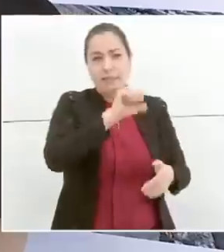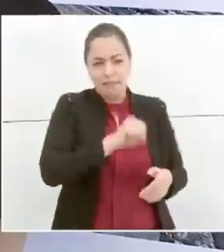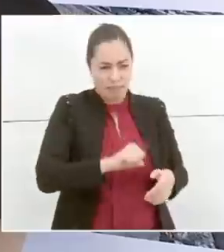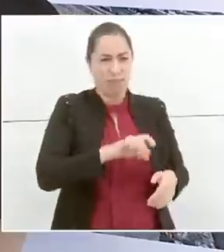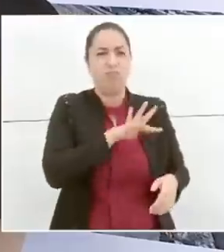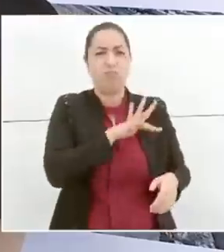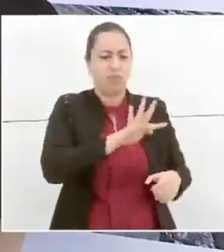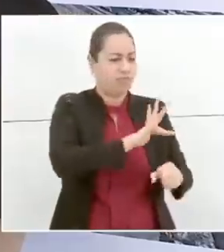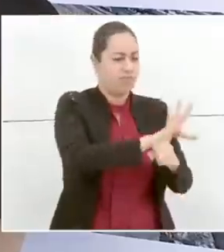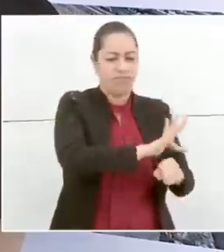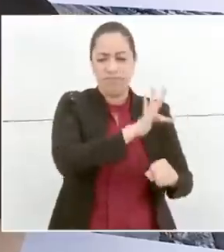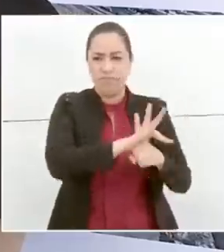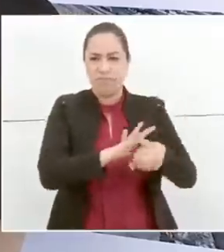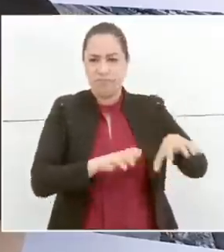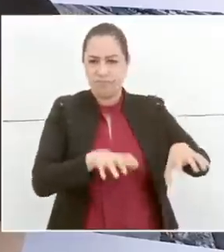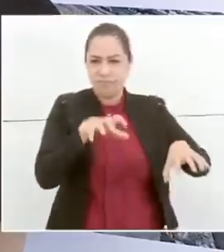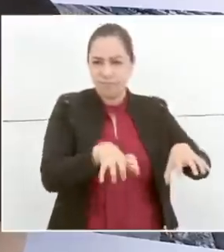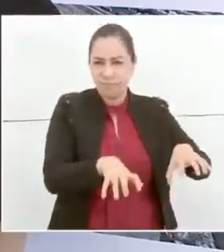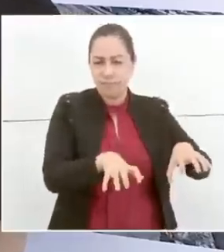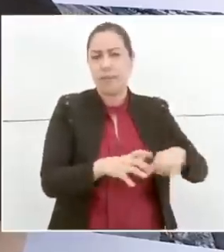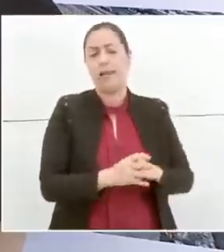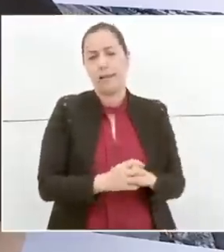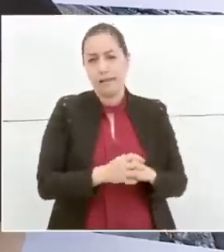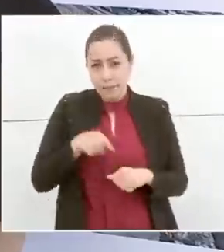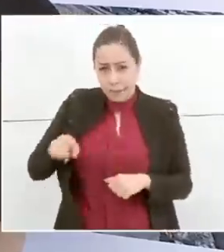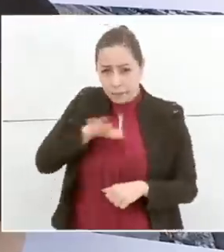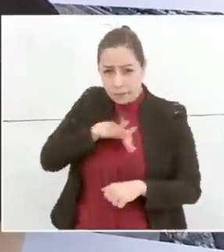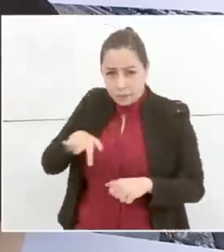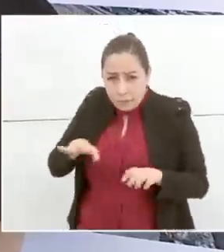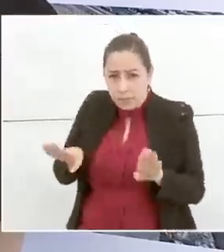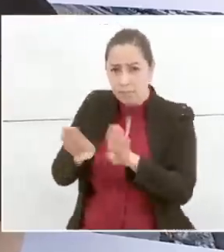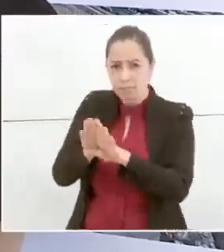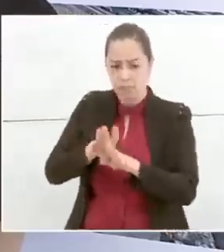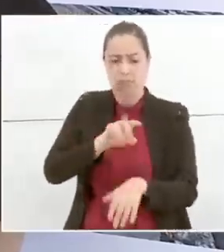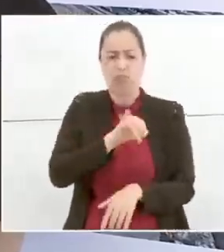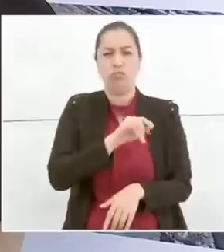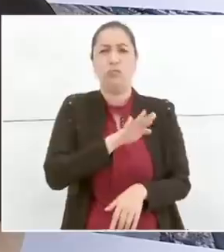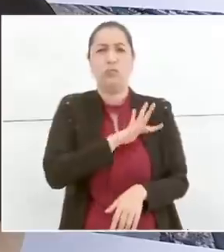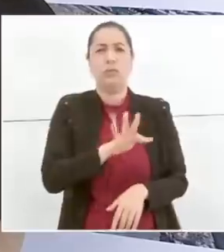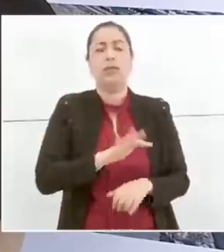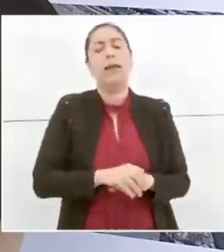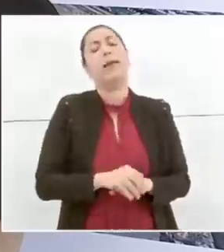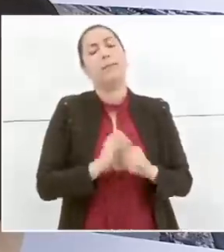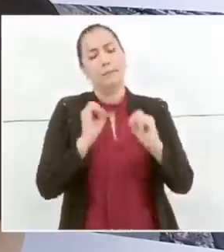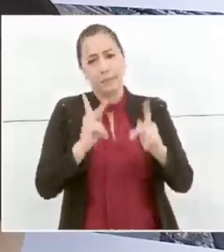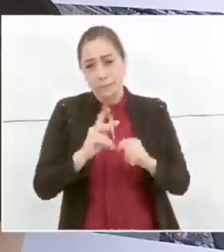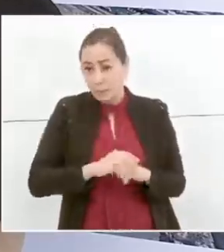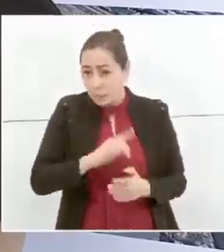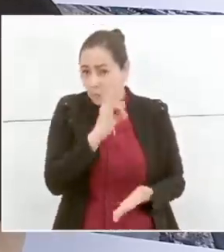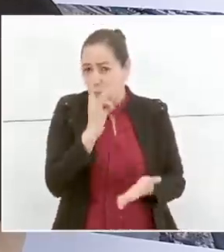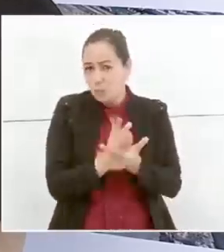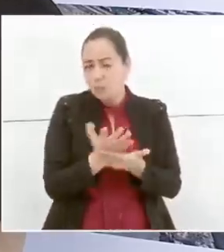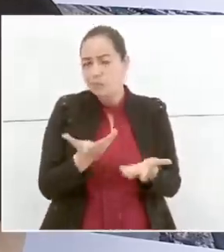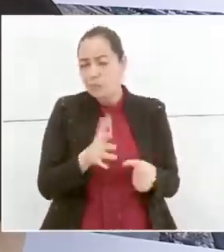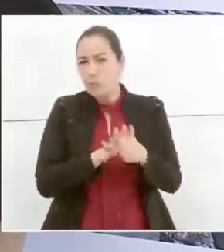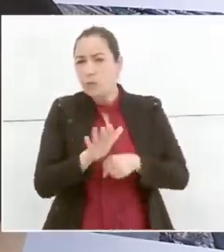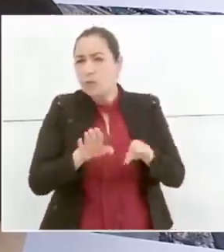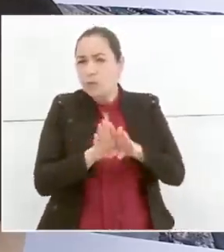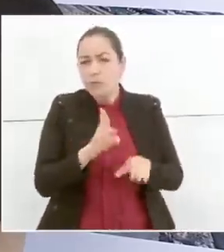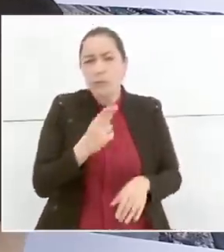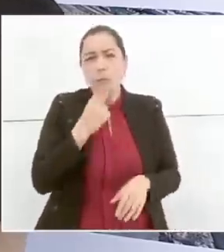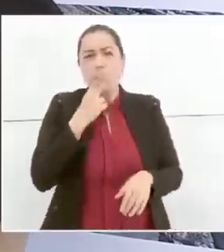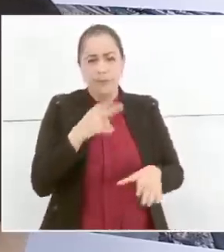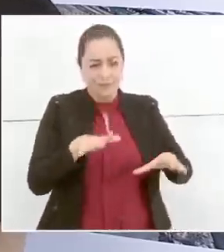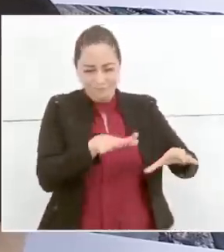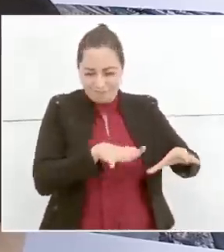cubren. Entonces sí se puede cerrar. Sí se puede cerrar. Nada más el asunto es la utilización del predio,